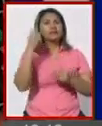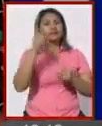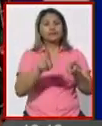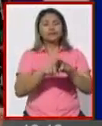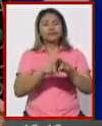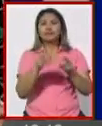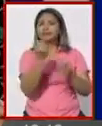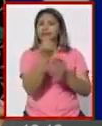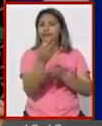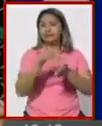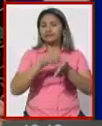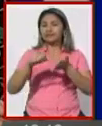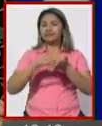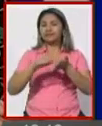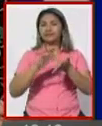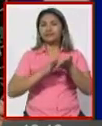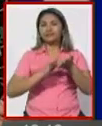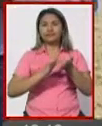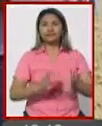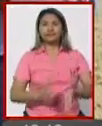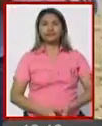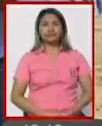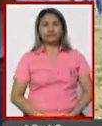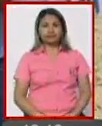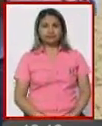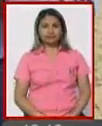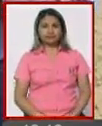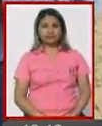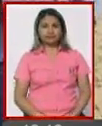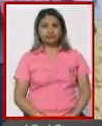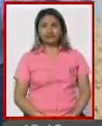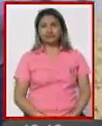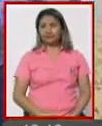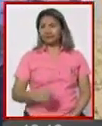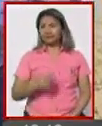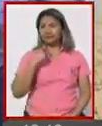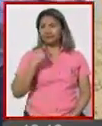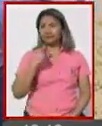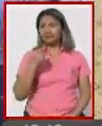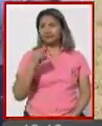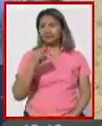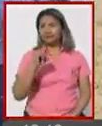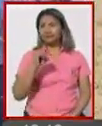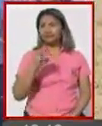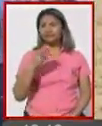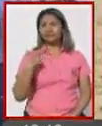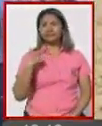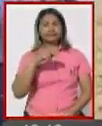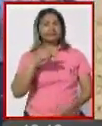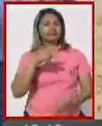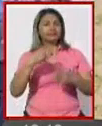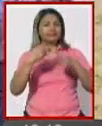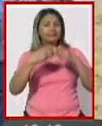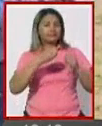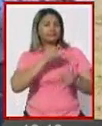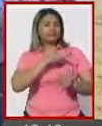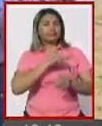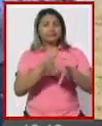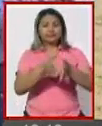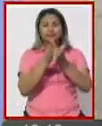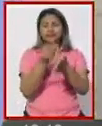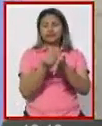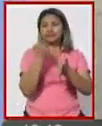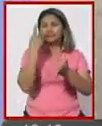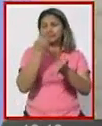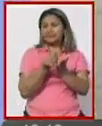también cubrir algunos gastos médicos. Ángel Yapuenda, padre de Simón, quien padece de parálisis cerebral, pide ayuda económica